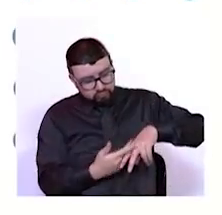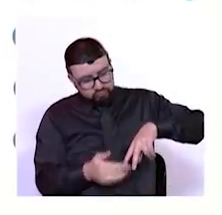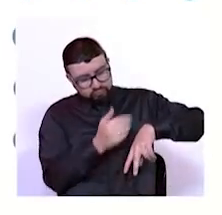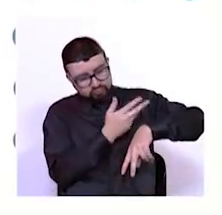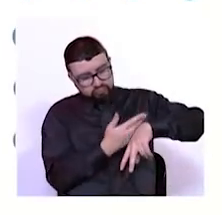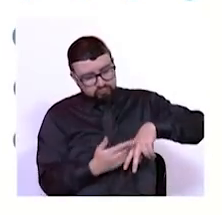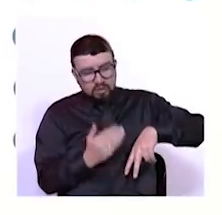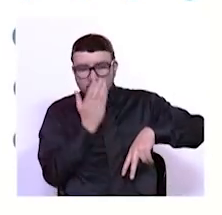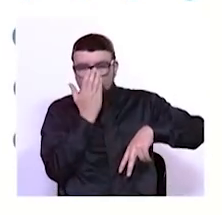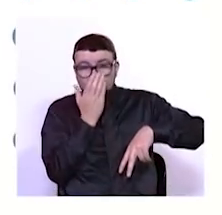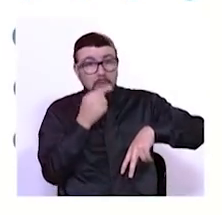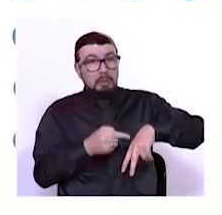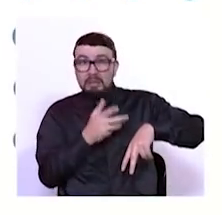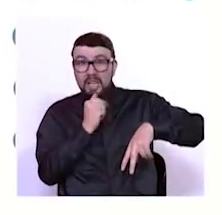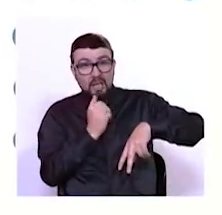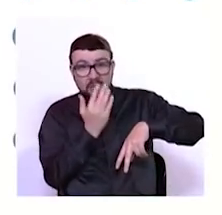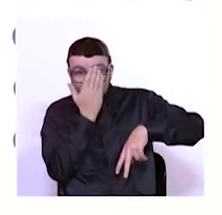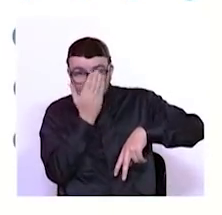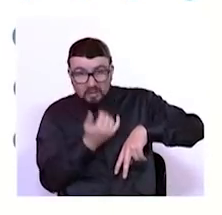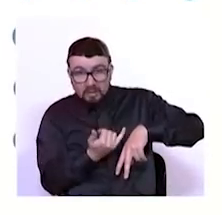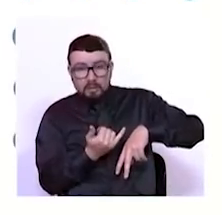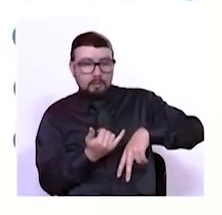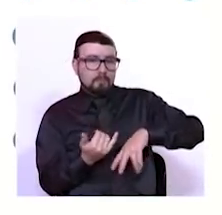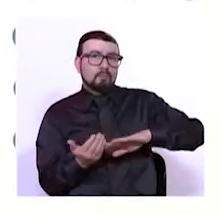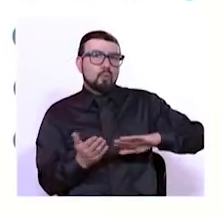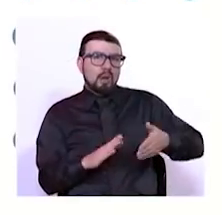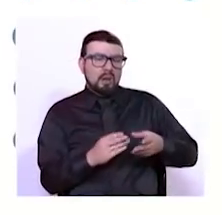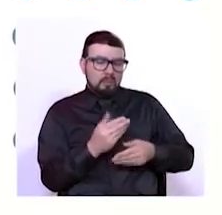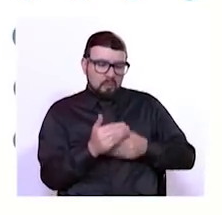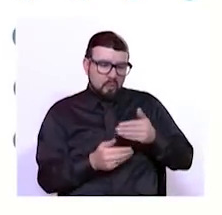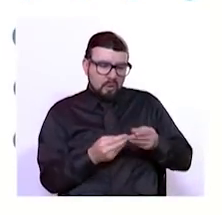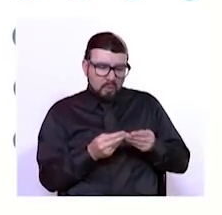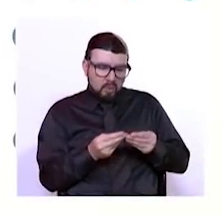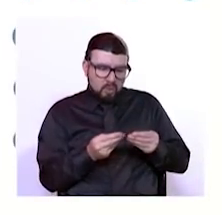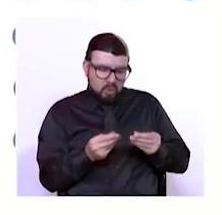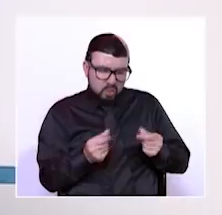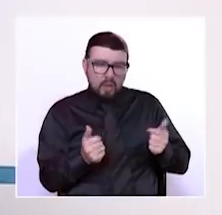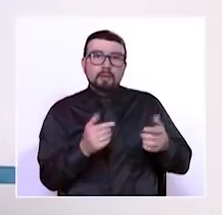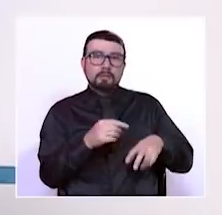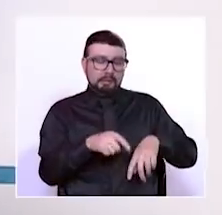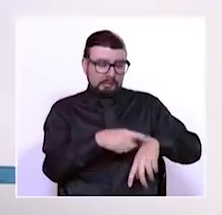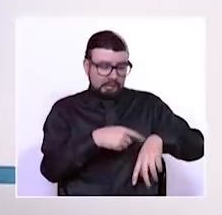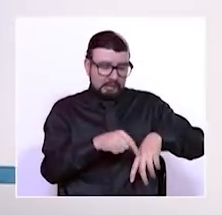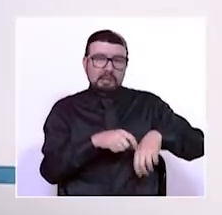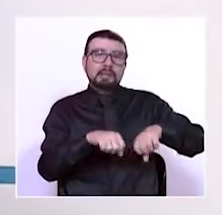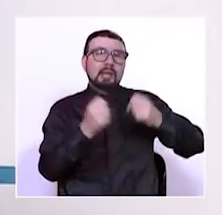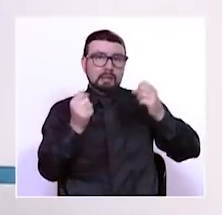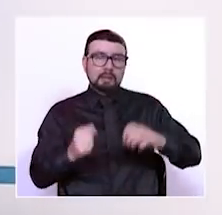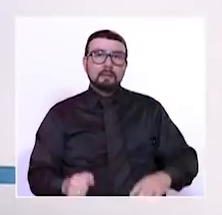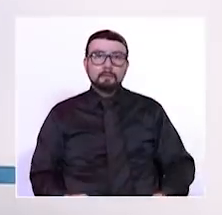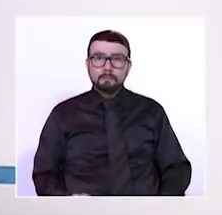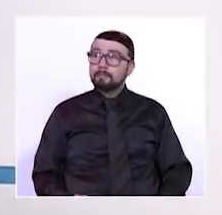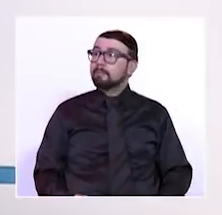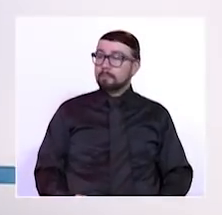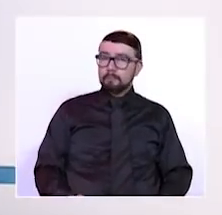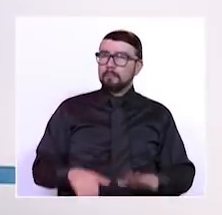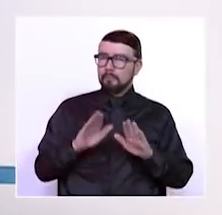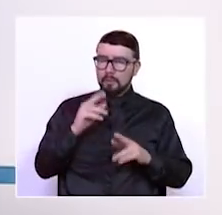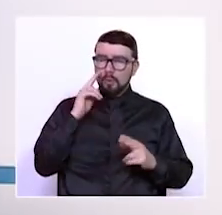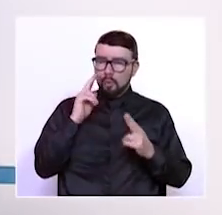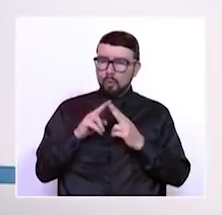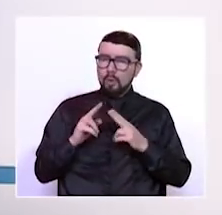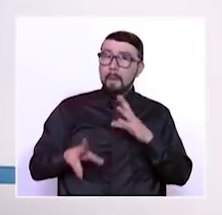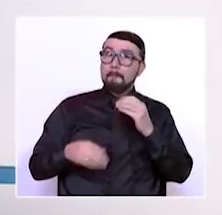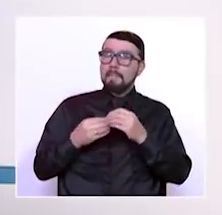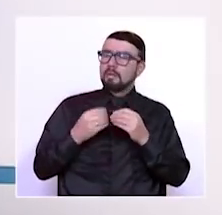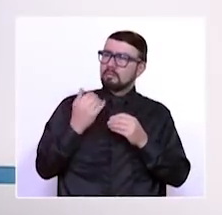oxigena se muere y se va deformando. Así es. Vamos a conocer un poco más de esa parte de la anatomía y de